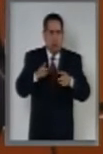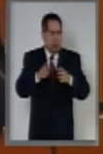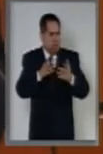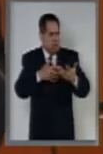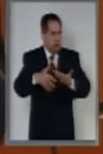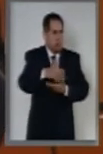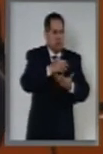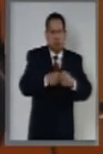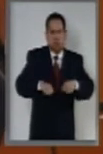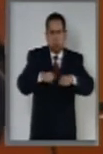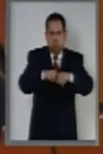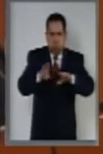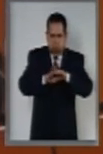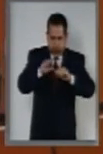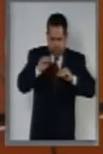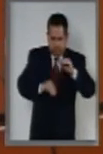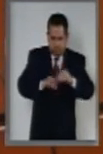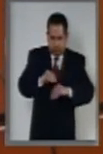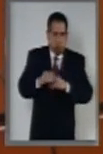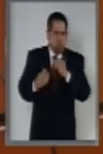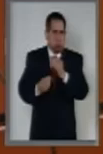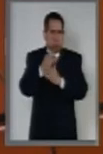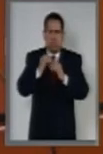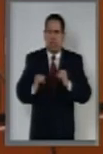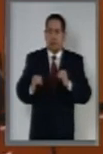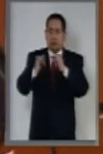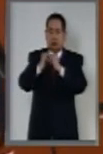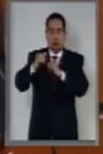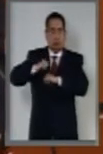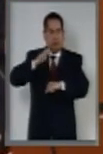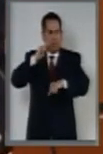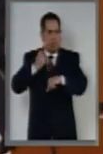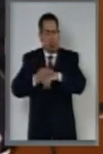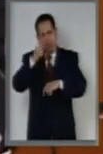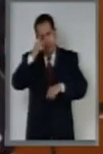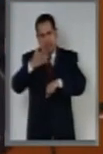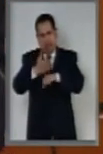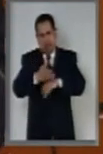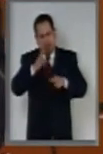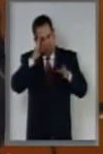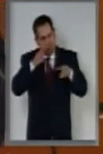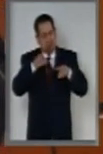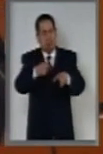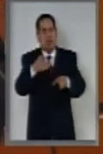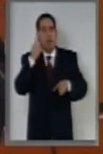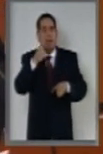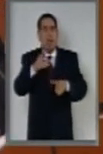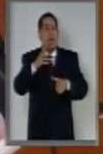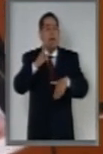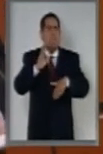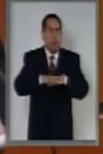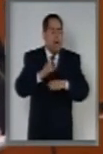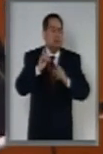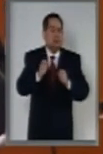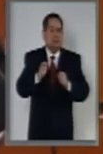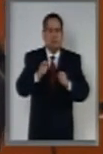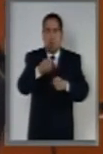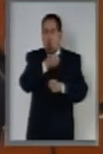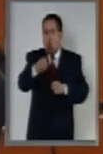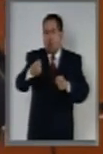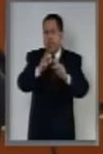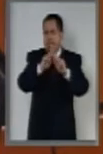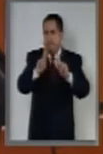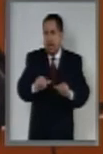sociales y la construcción de las instituciones disciplinarias orientadas a mantener el orden